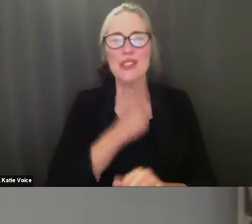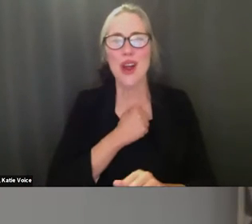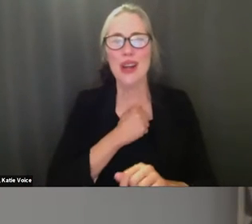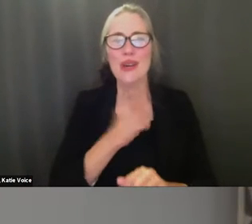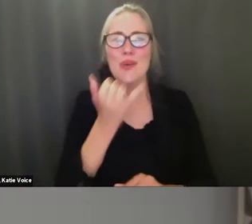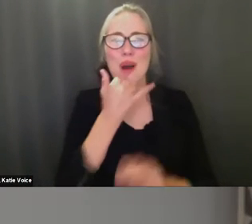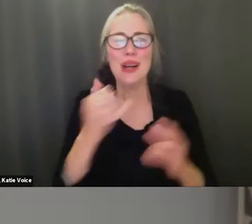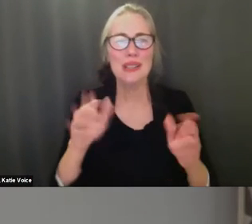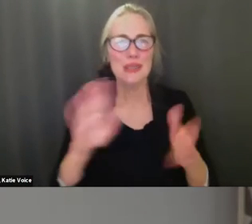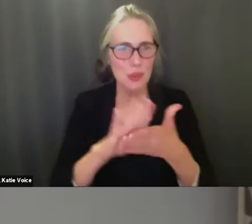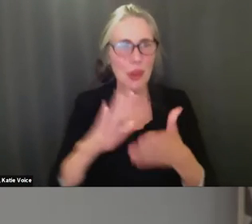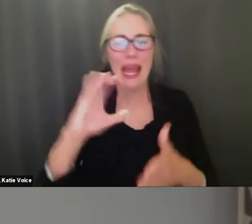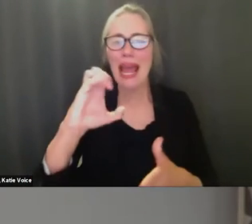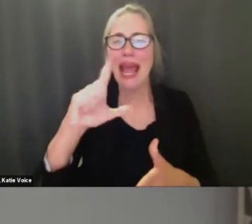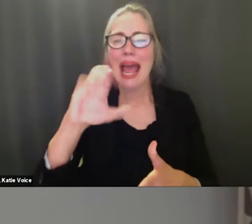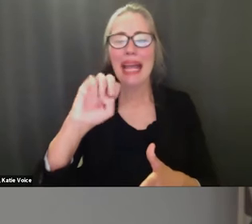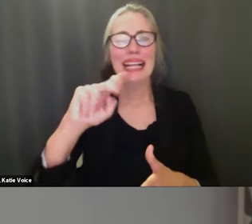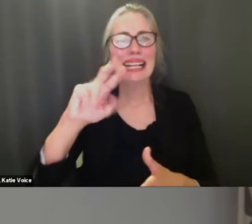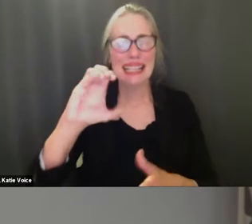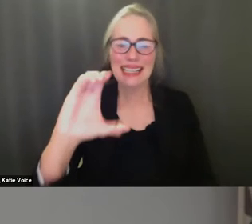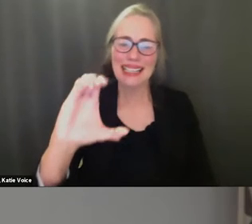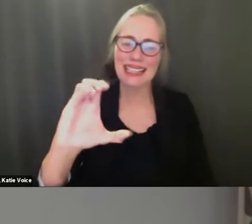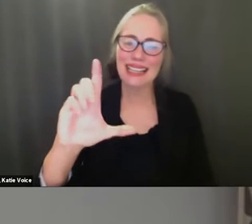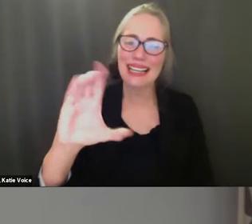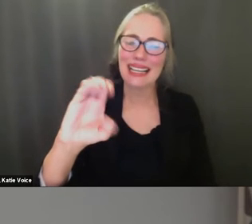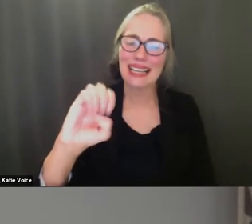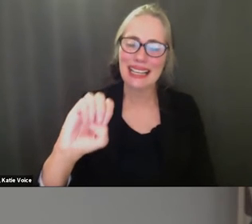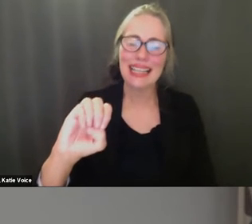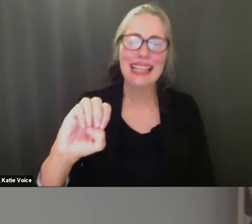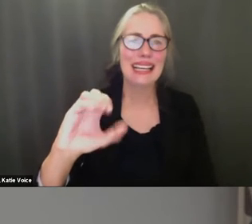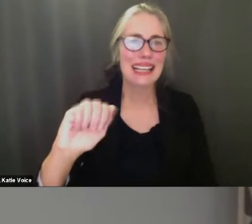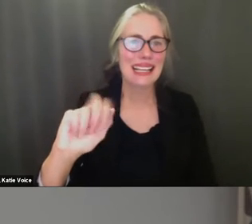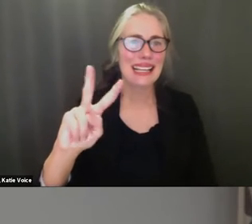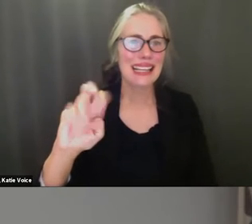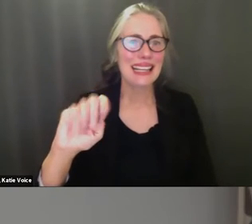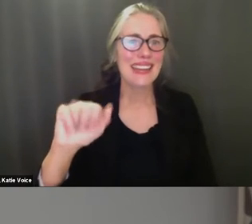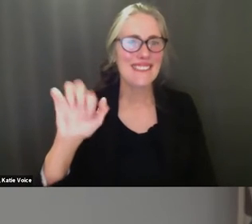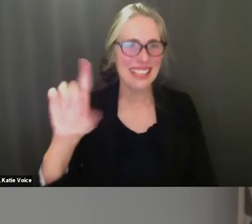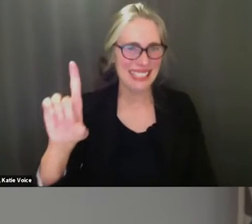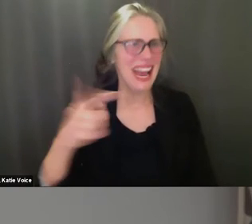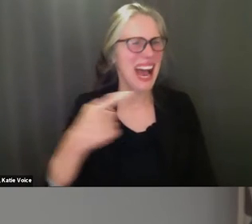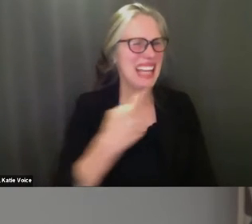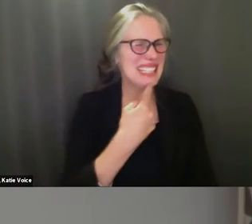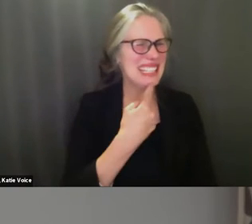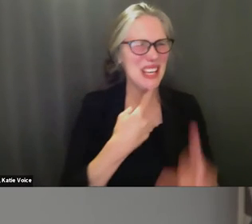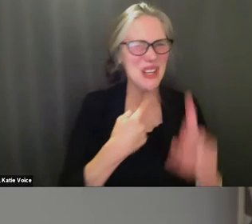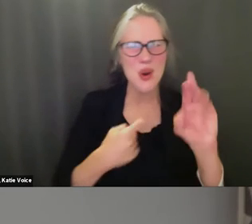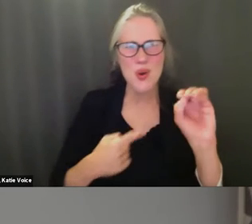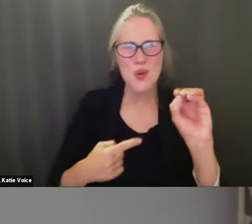Cleveland, perdón, de la Escuela Cleveland. De hecho, le puse el mapa a Roosevelt y me fui a Cleveland.